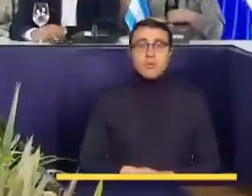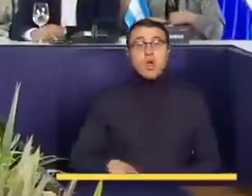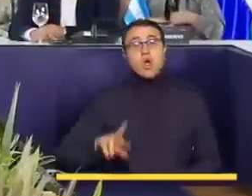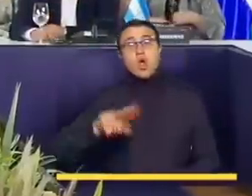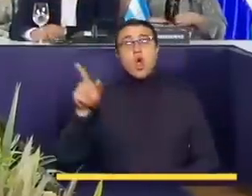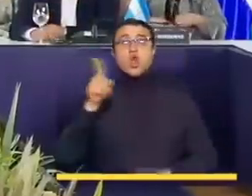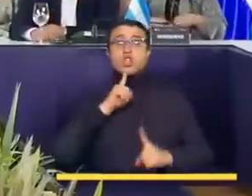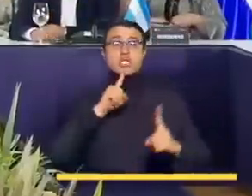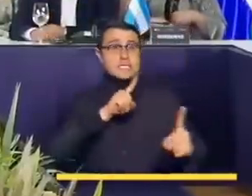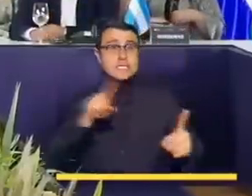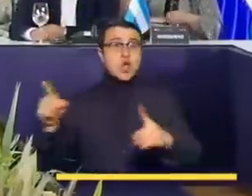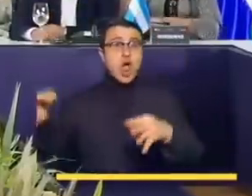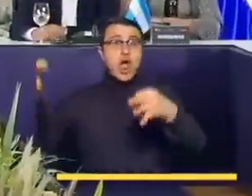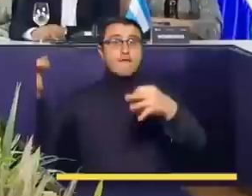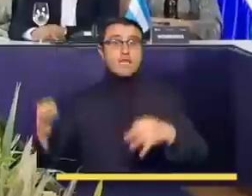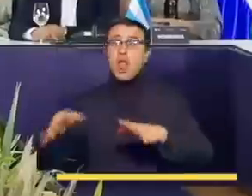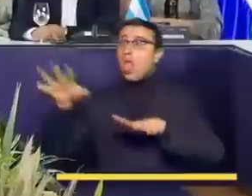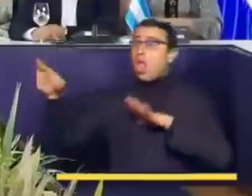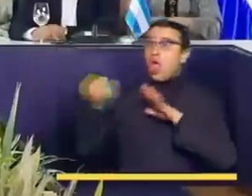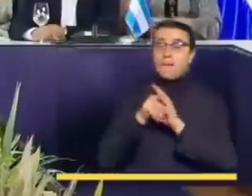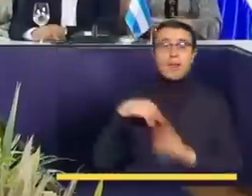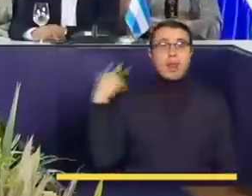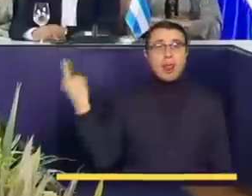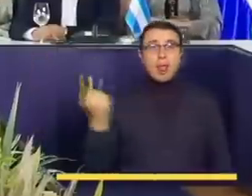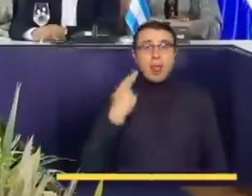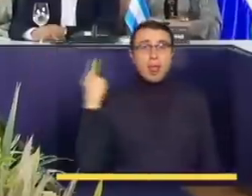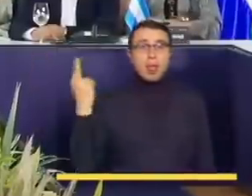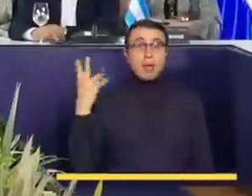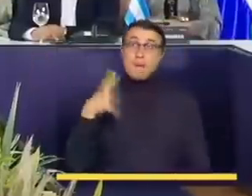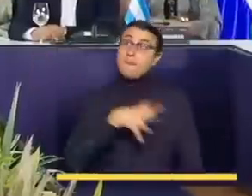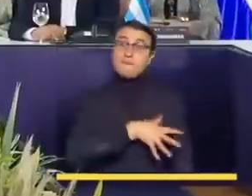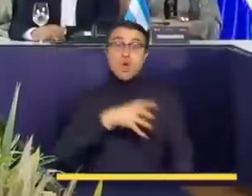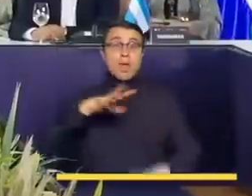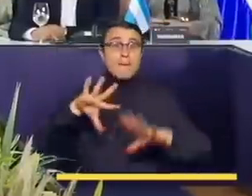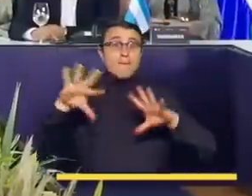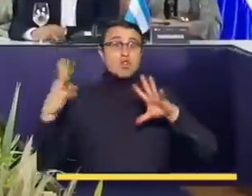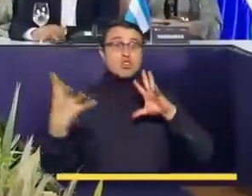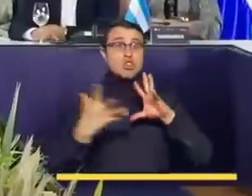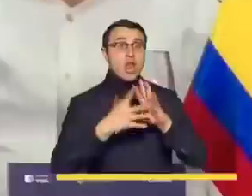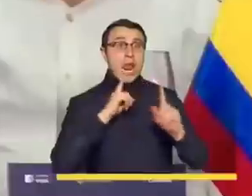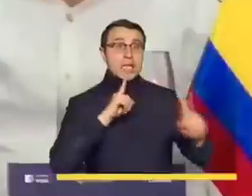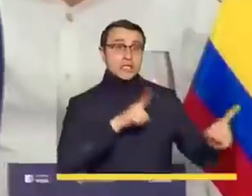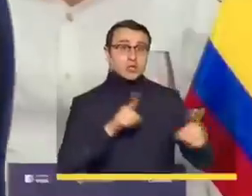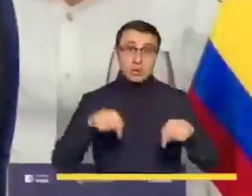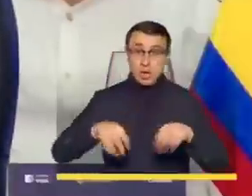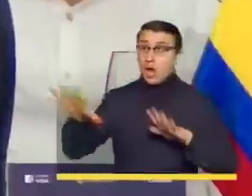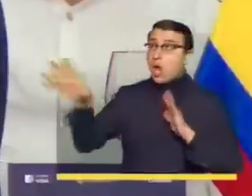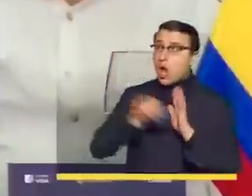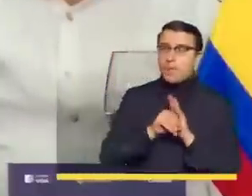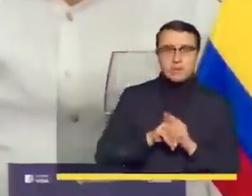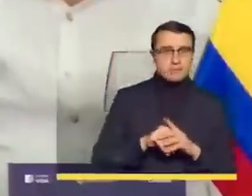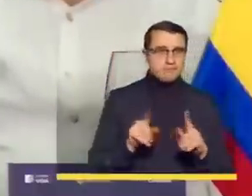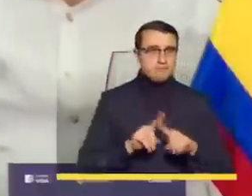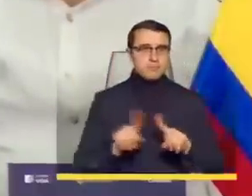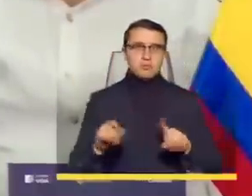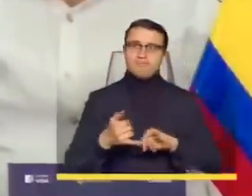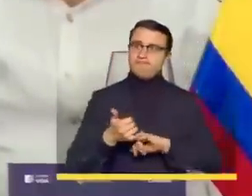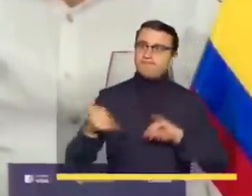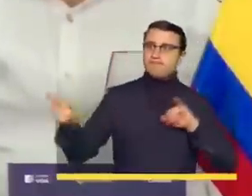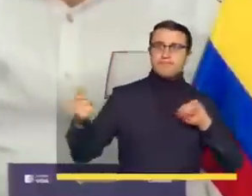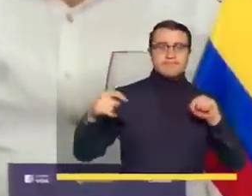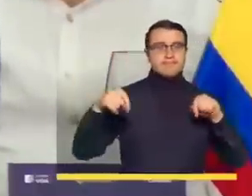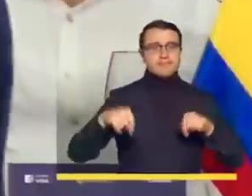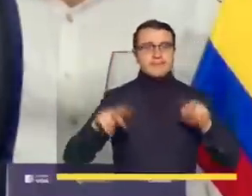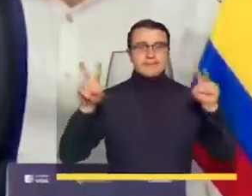discursos oficiales del poder mundial. en este tema específico,